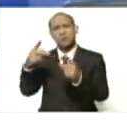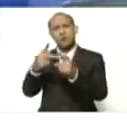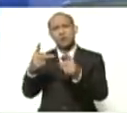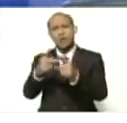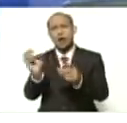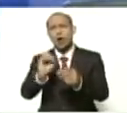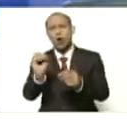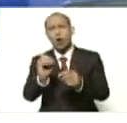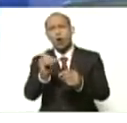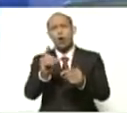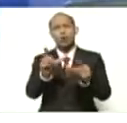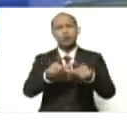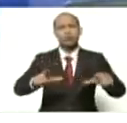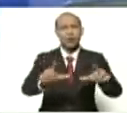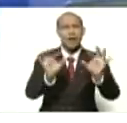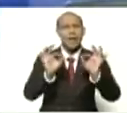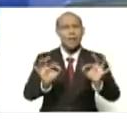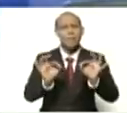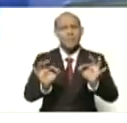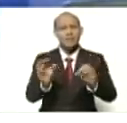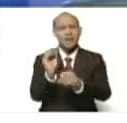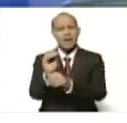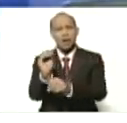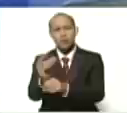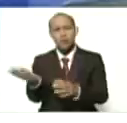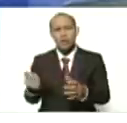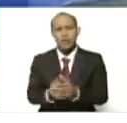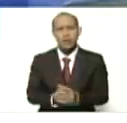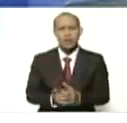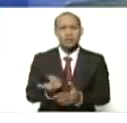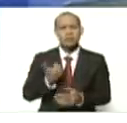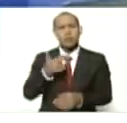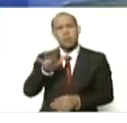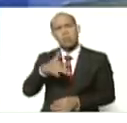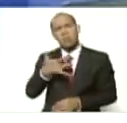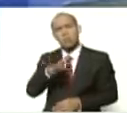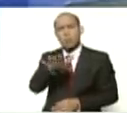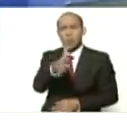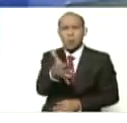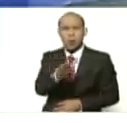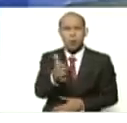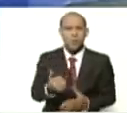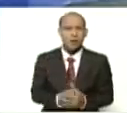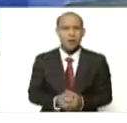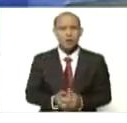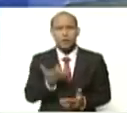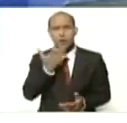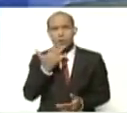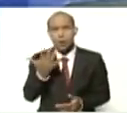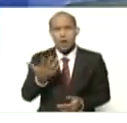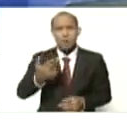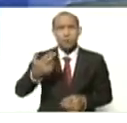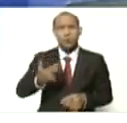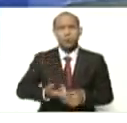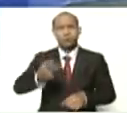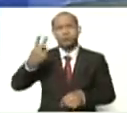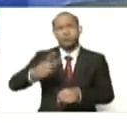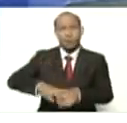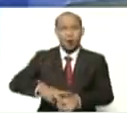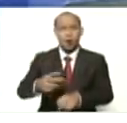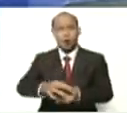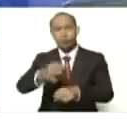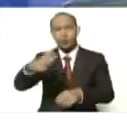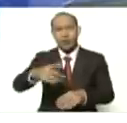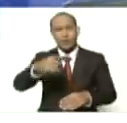especial de hospitalización si está sintomático leve también y si está sintomático moderado o grave irá a